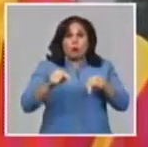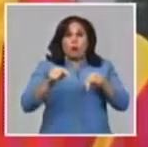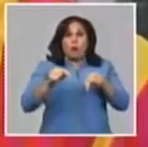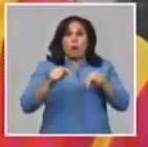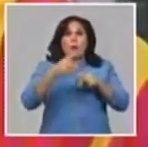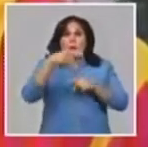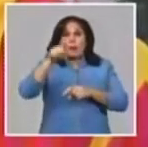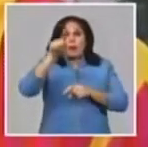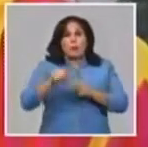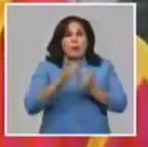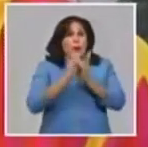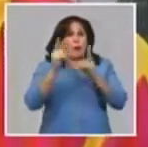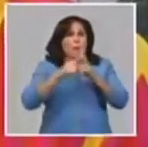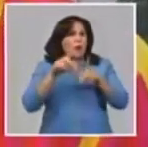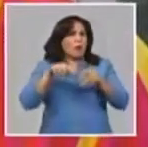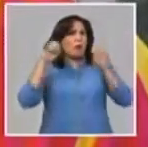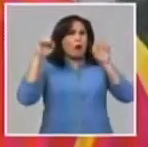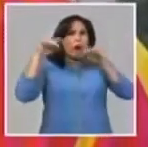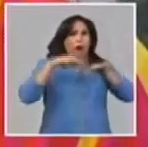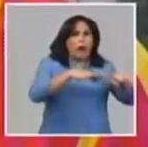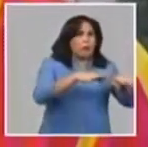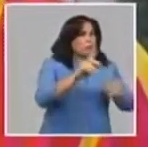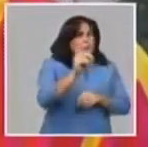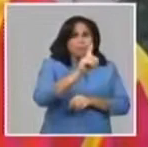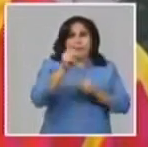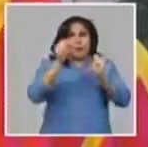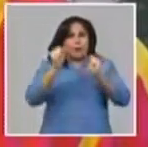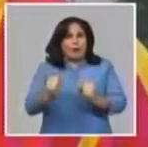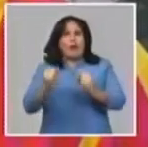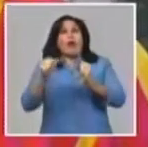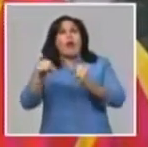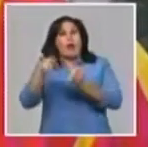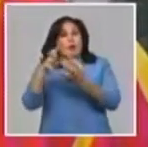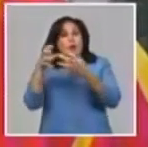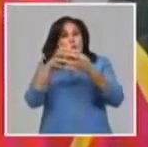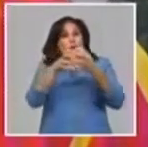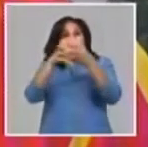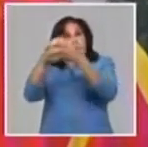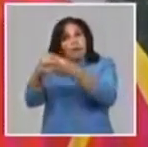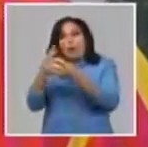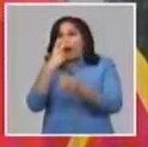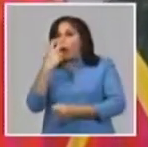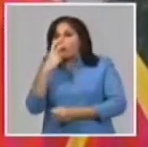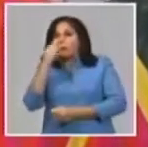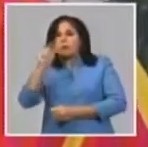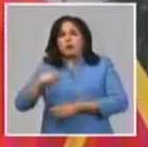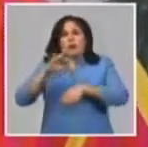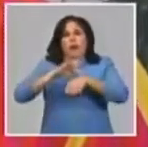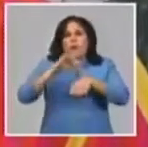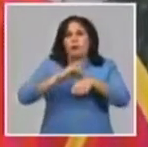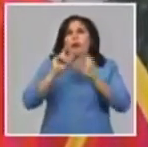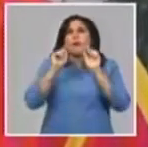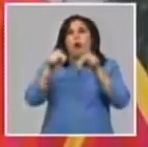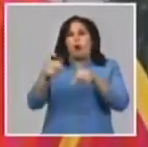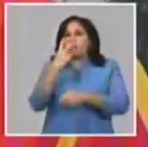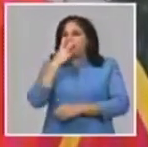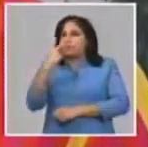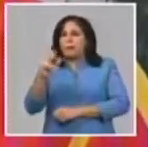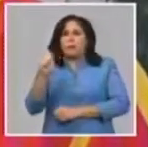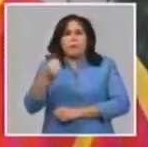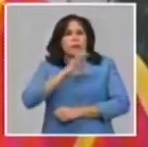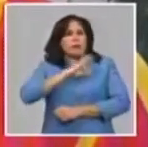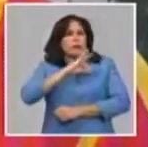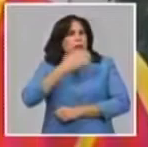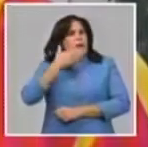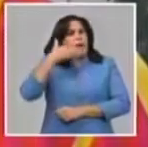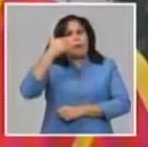cada uno en su puesto de trabajo y hacer las cosas lo mejor posible para que cada uno de los pacientes que hoy tenemos acá se sientan lo